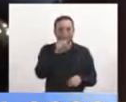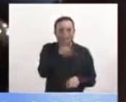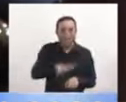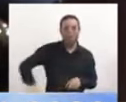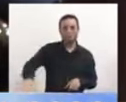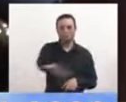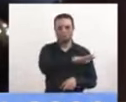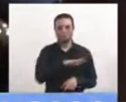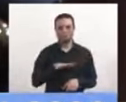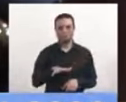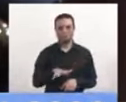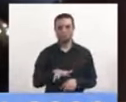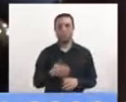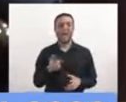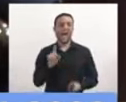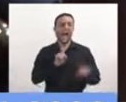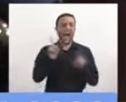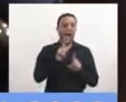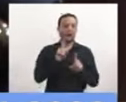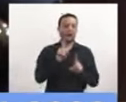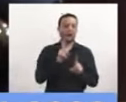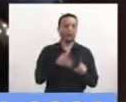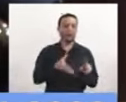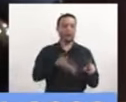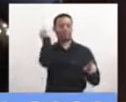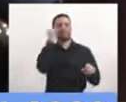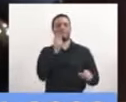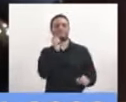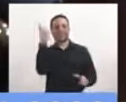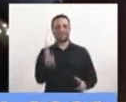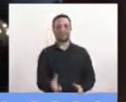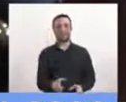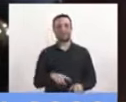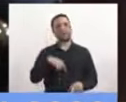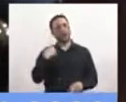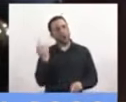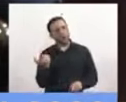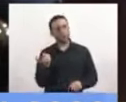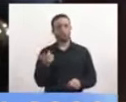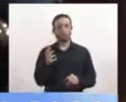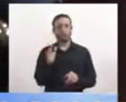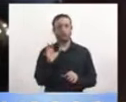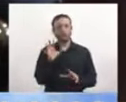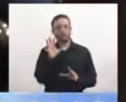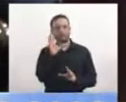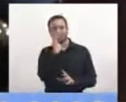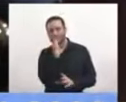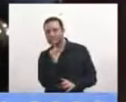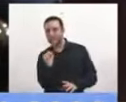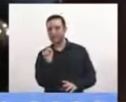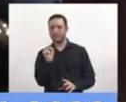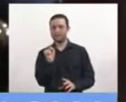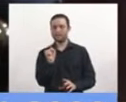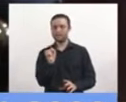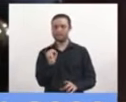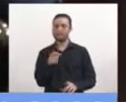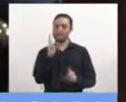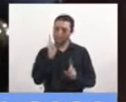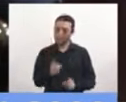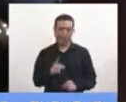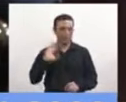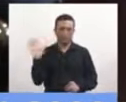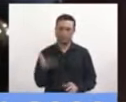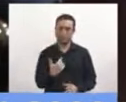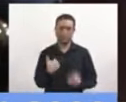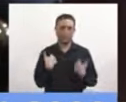más escondido, pero es una cultura tan generalizada que yo creo que a la gente se indigna, pero no le extraña lo que ocurrió con las vacunas.